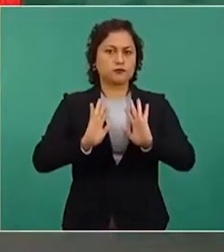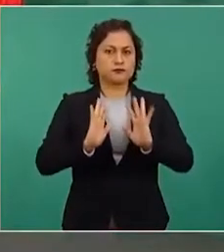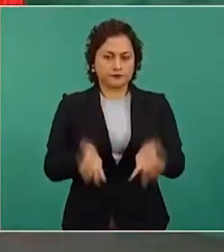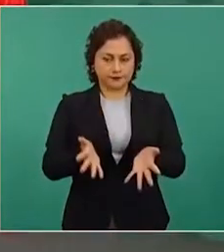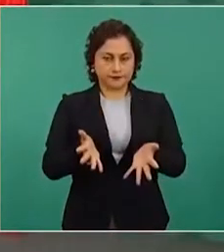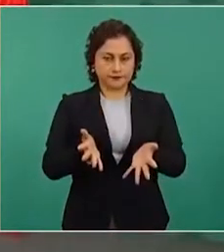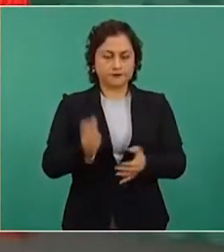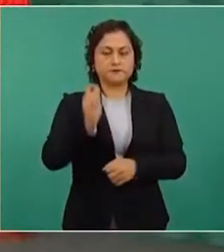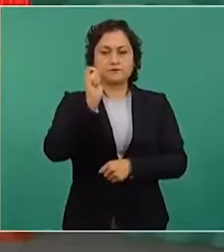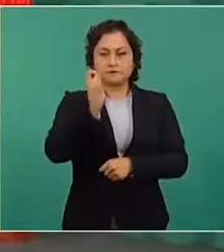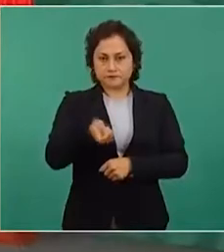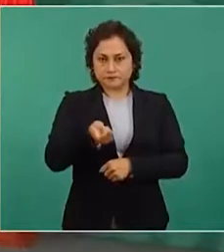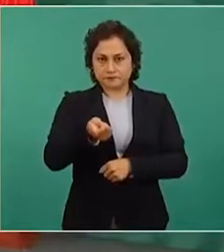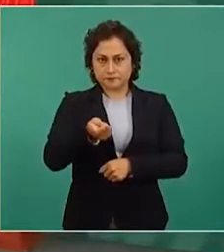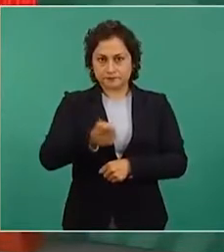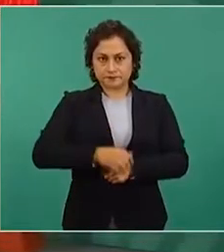que